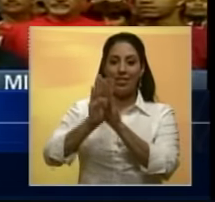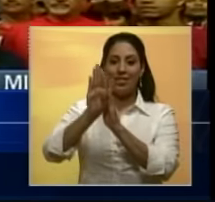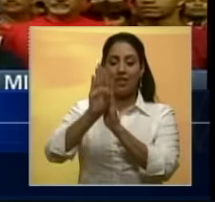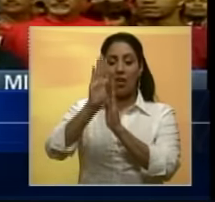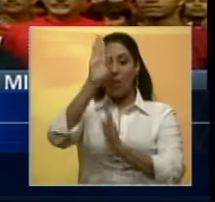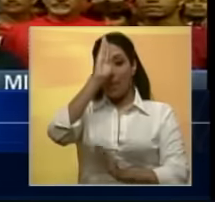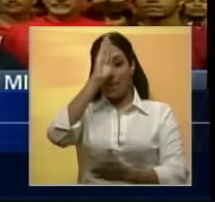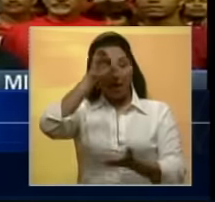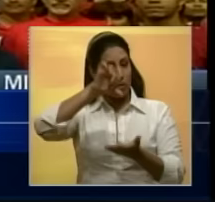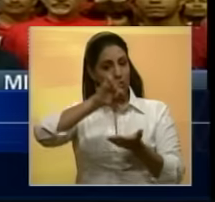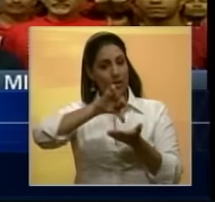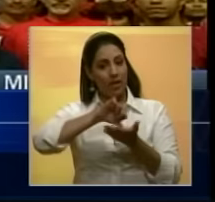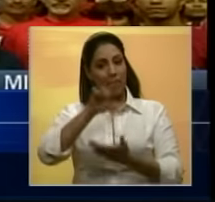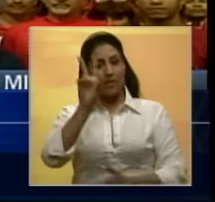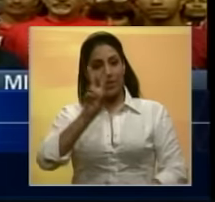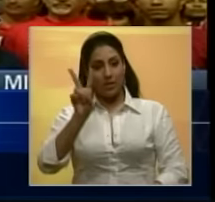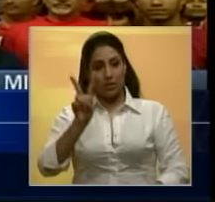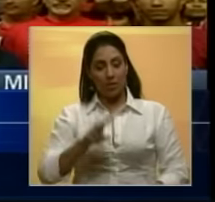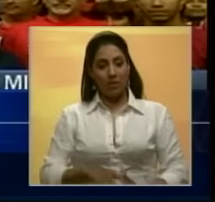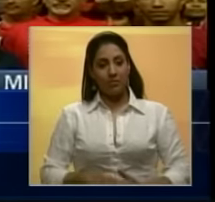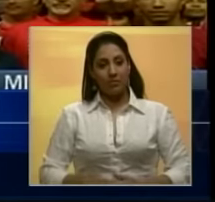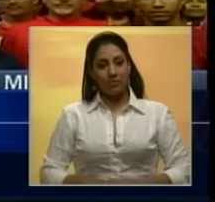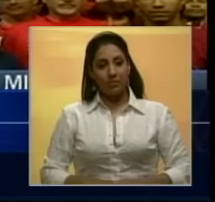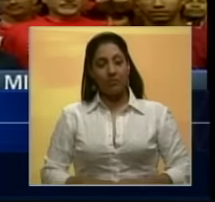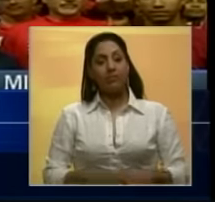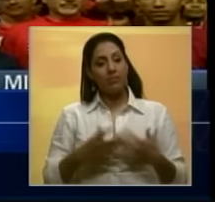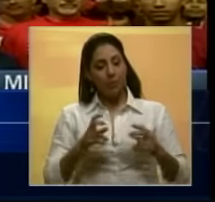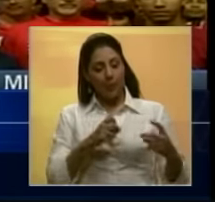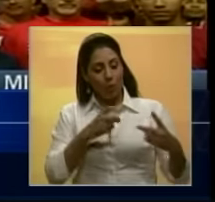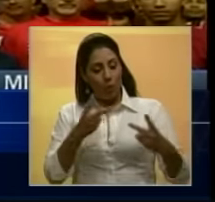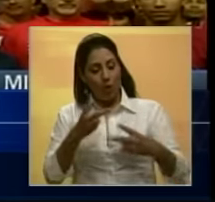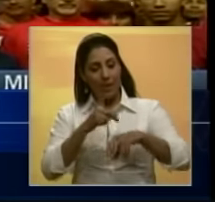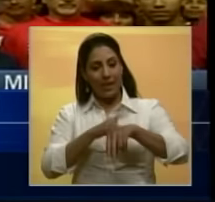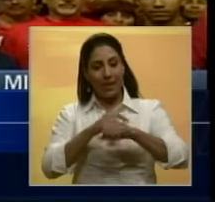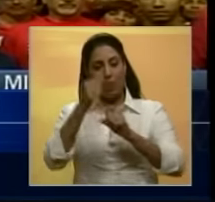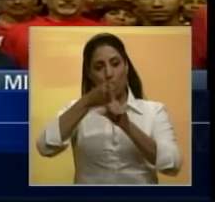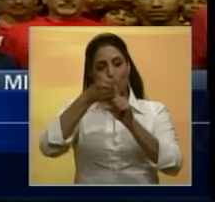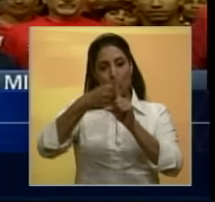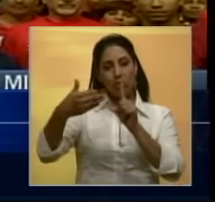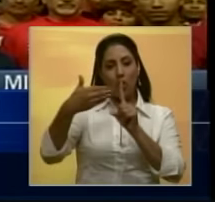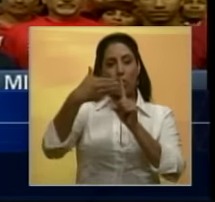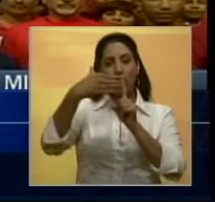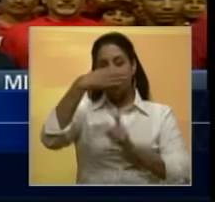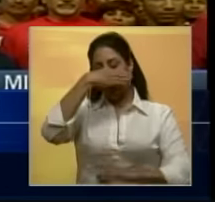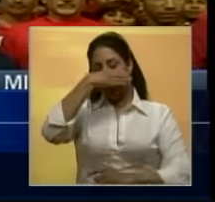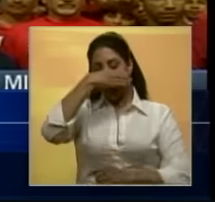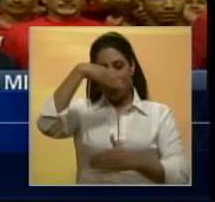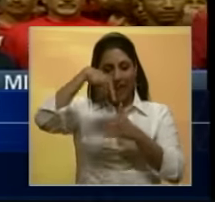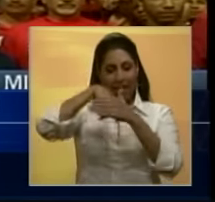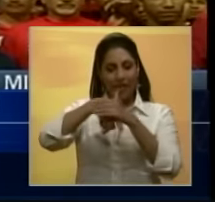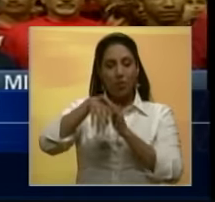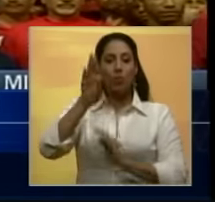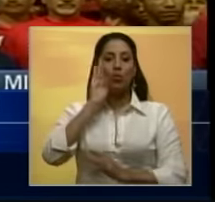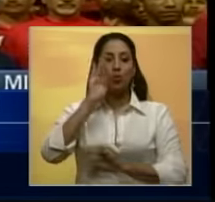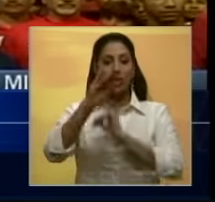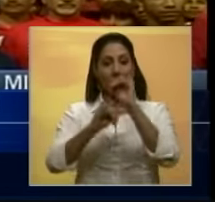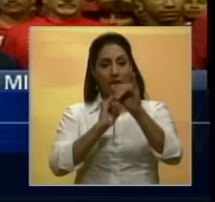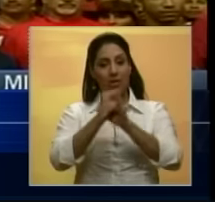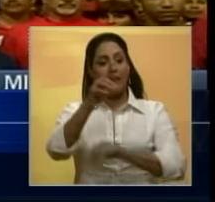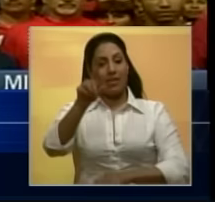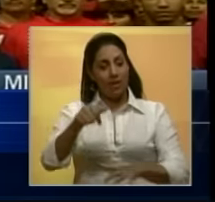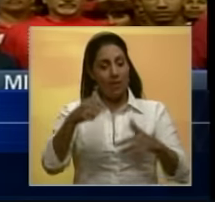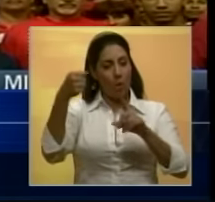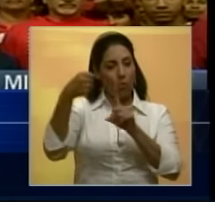del Banco Central de Venezuela en la nueva etapa de la lucha contra las mafias internas e internacionales